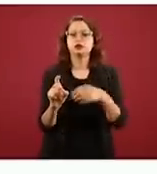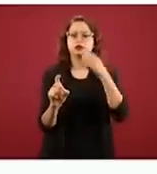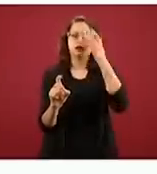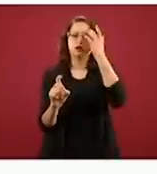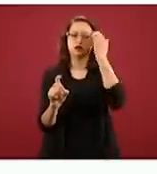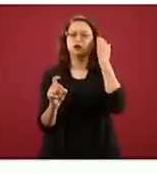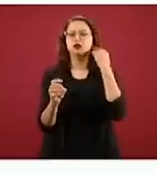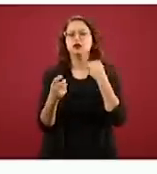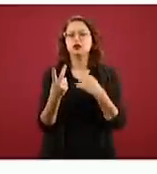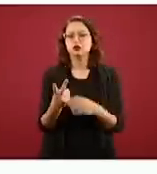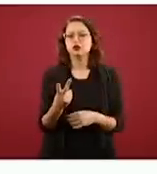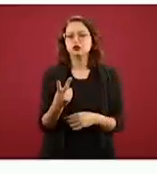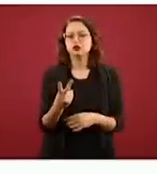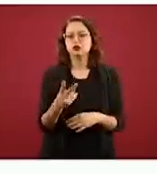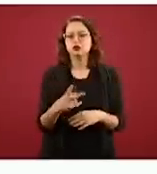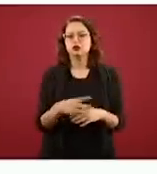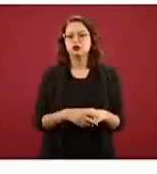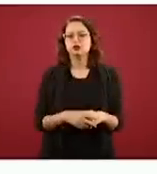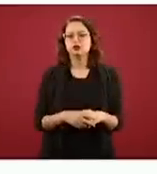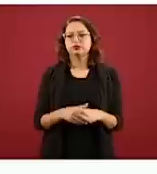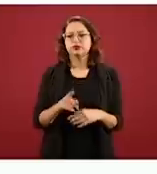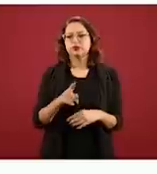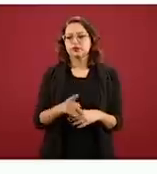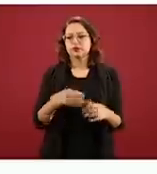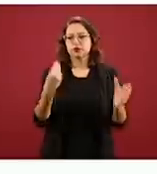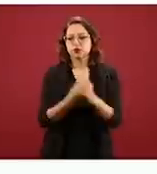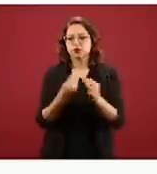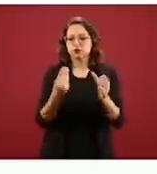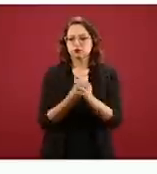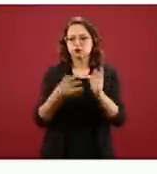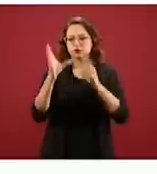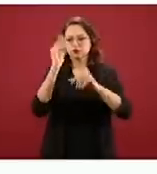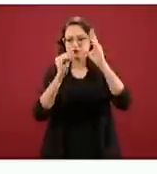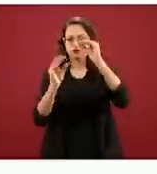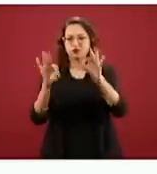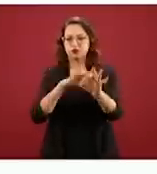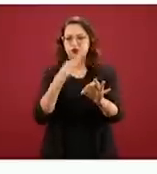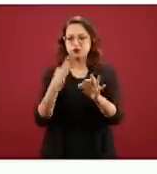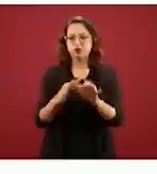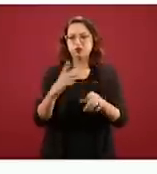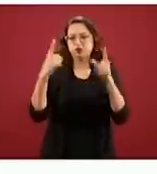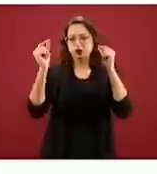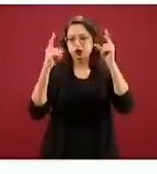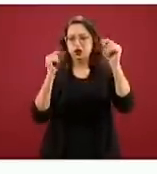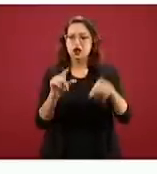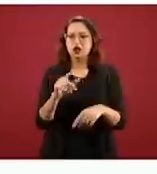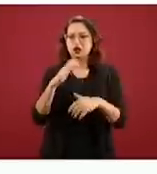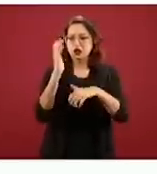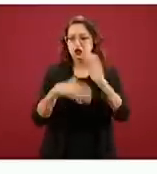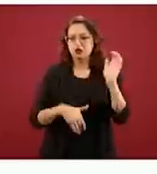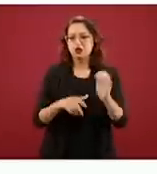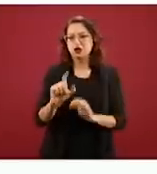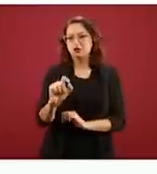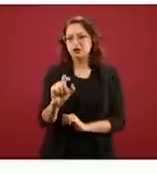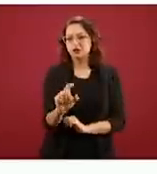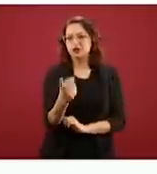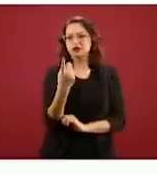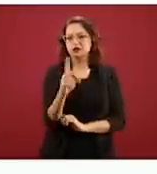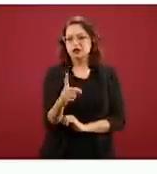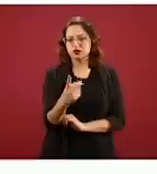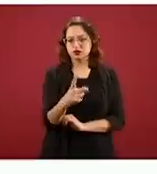1.432. Este personal concluye su curso de formación ahora el 20 de diciembre y tenemos